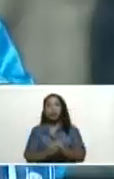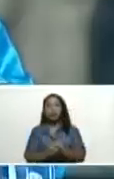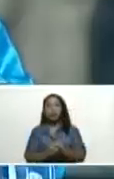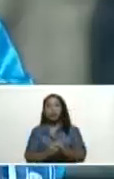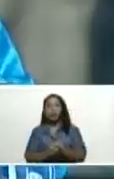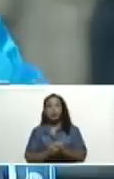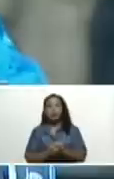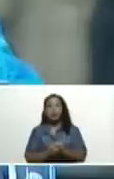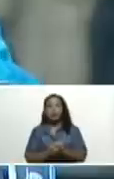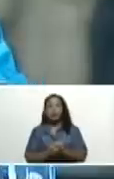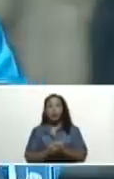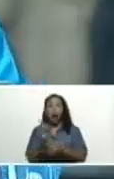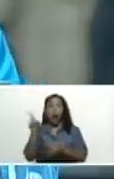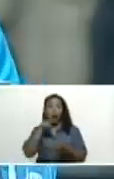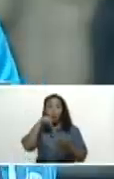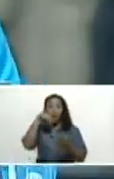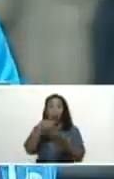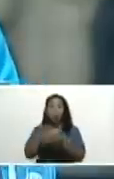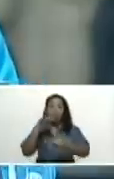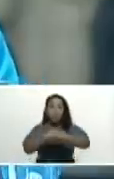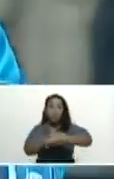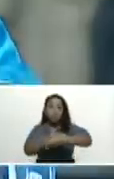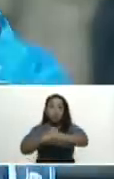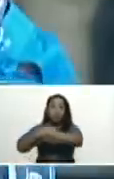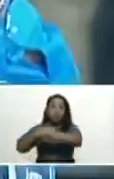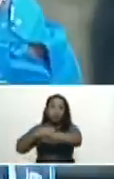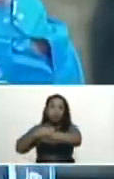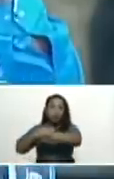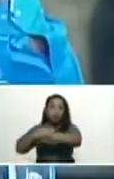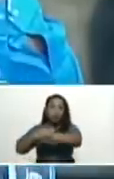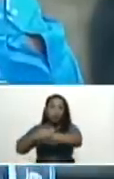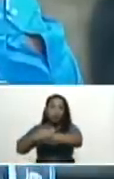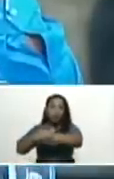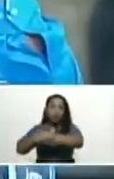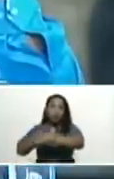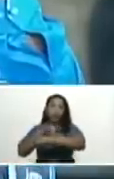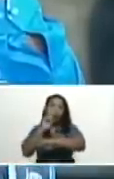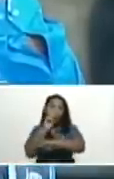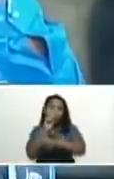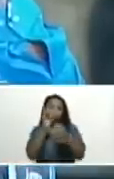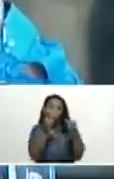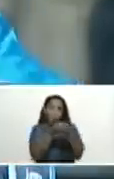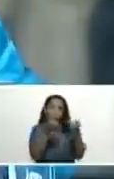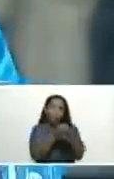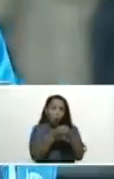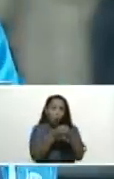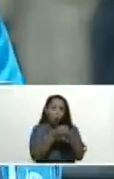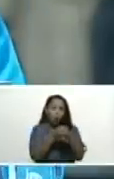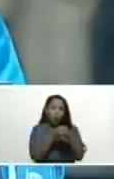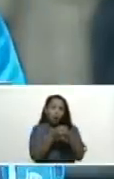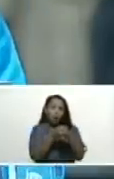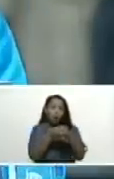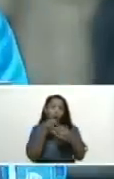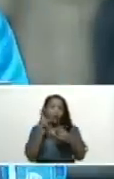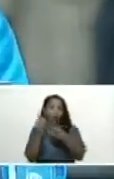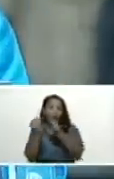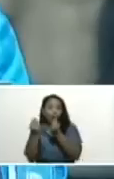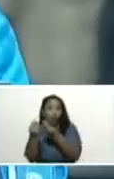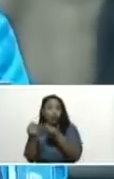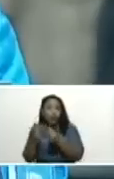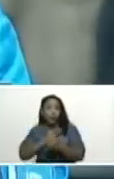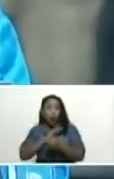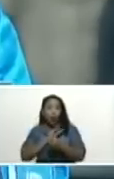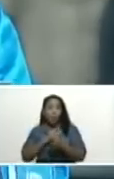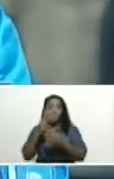se han logrado capturar una parte de las riquezas,